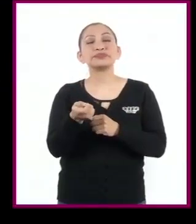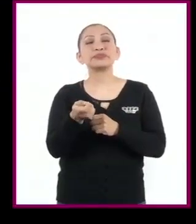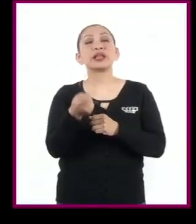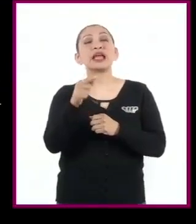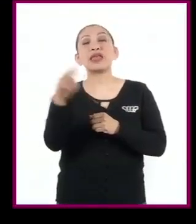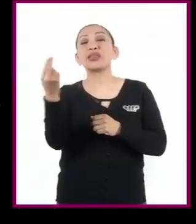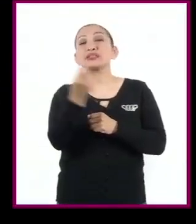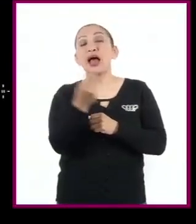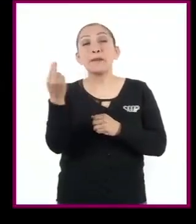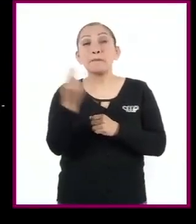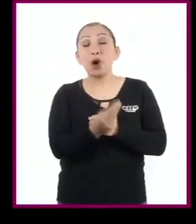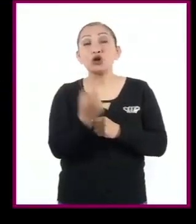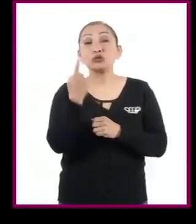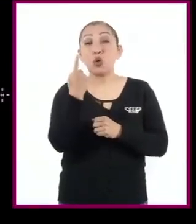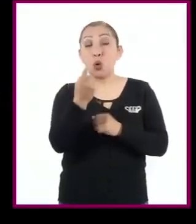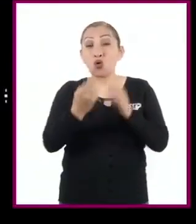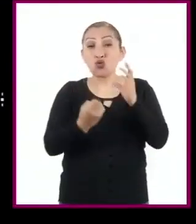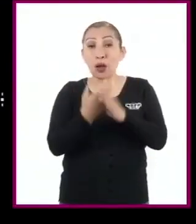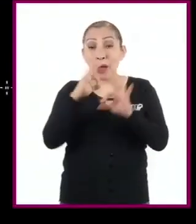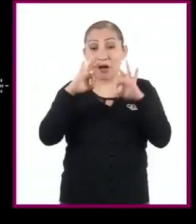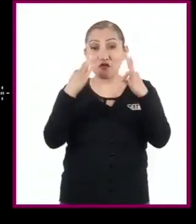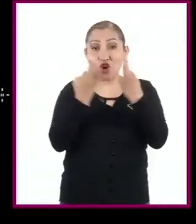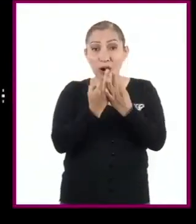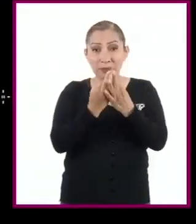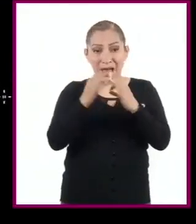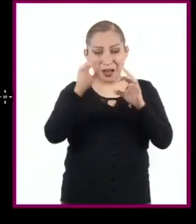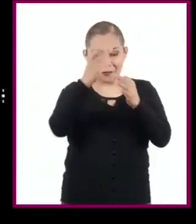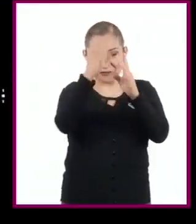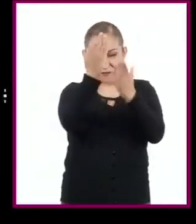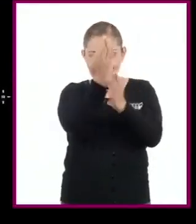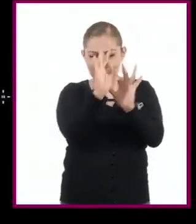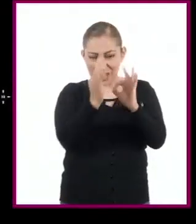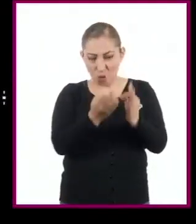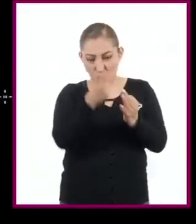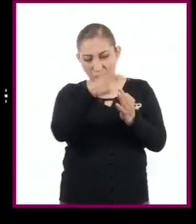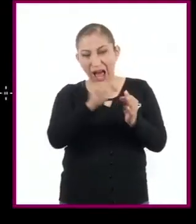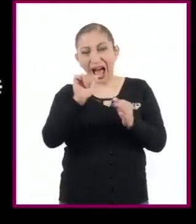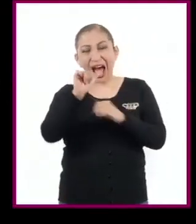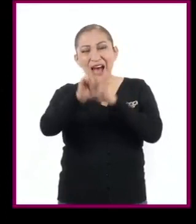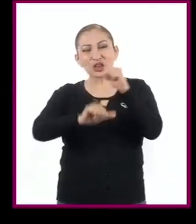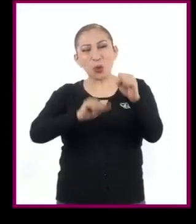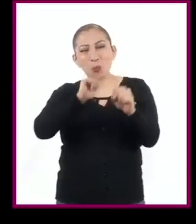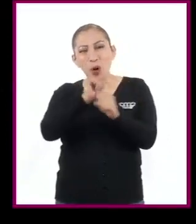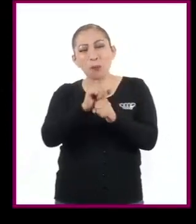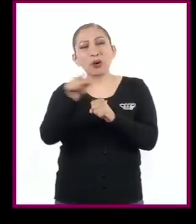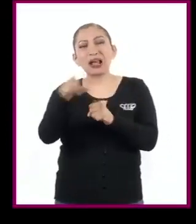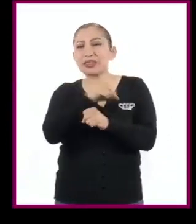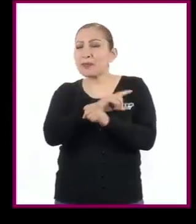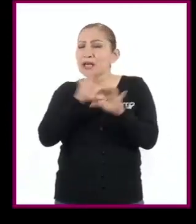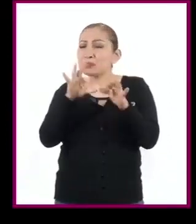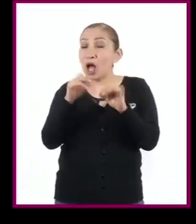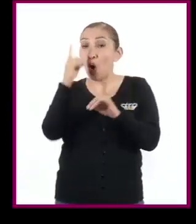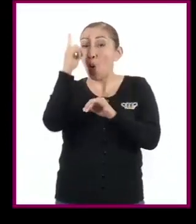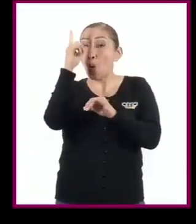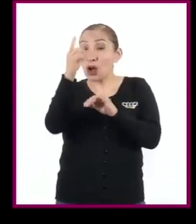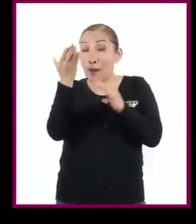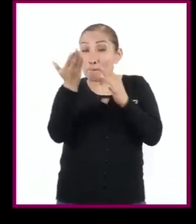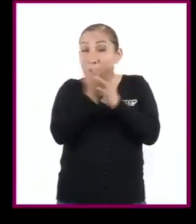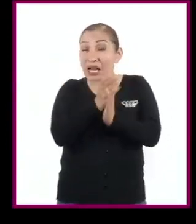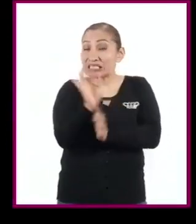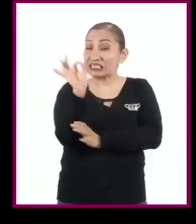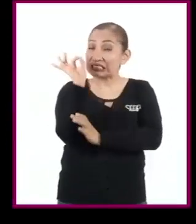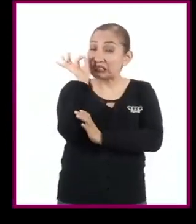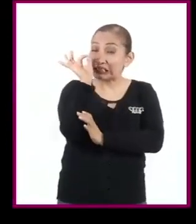que necesitábamos un nuevo modelo atómico, porque de alguna manera tenía que explicar que una fracción